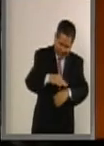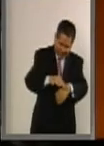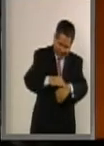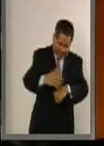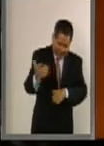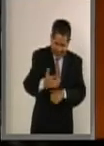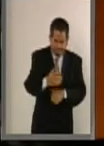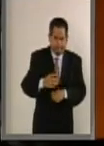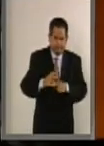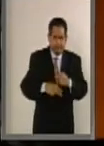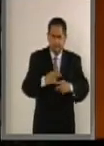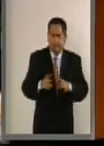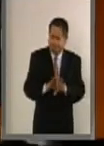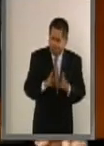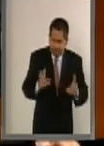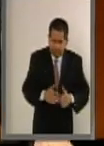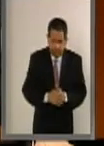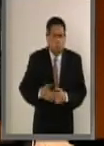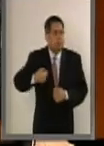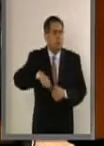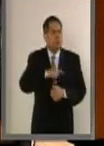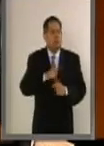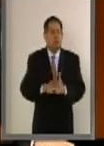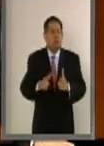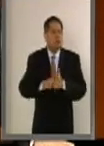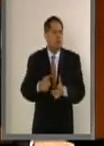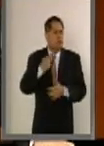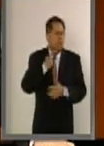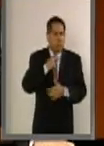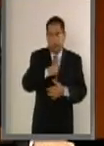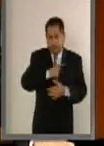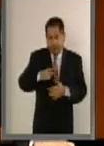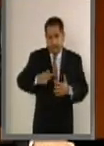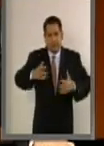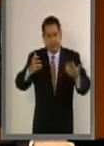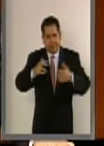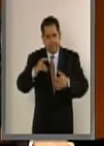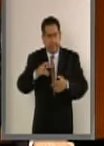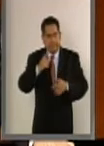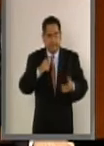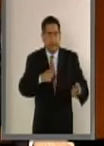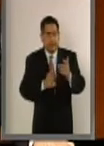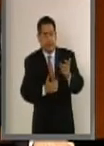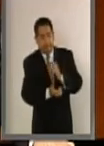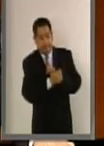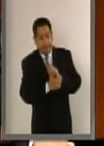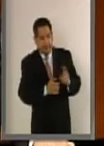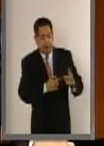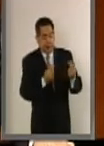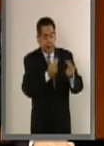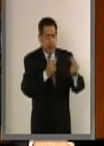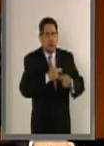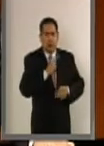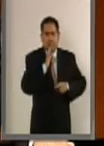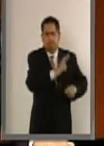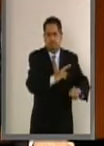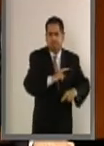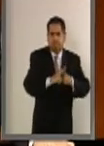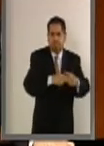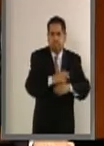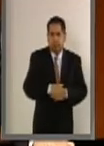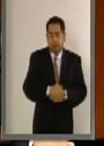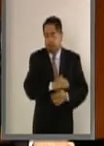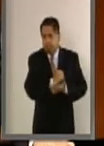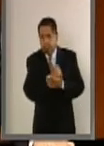que es donde nosotros, como partidos políticos, debemos de responderle al clamor popular. México nos lo